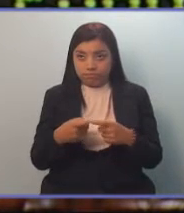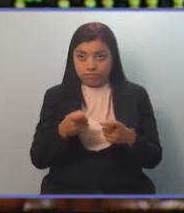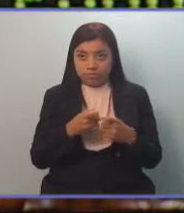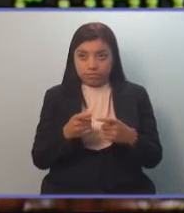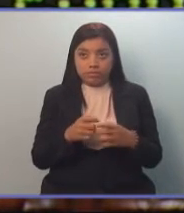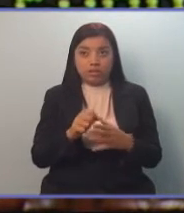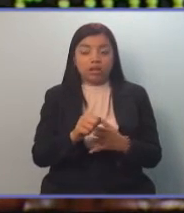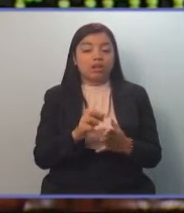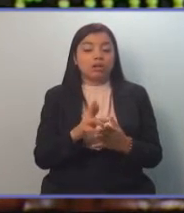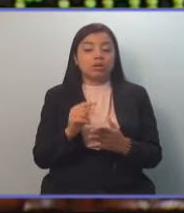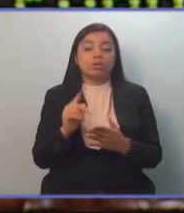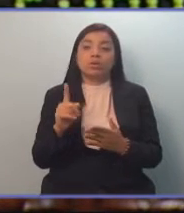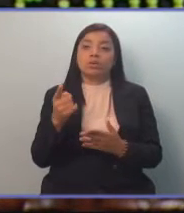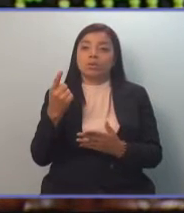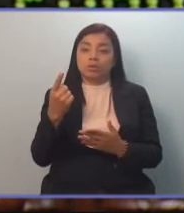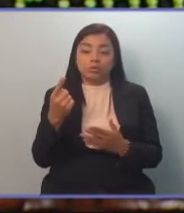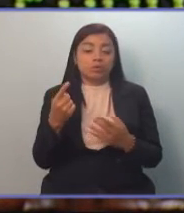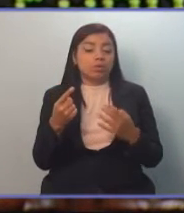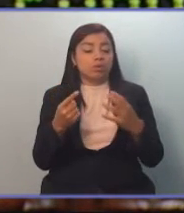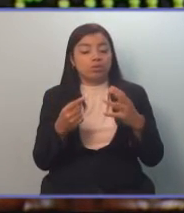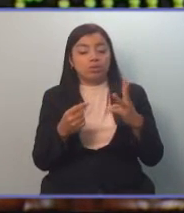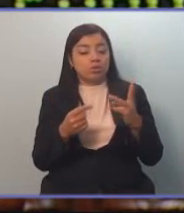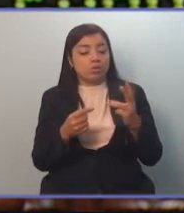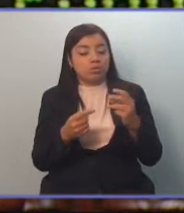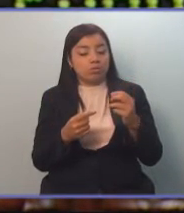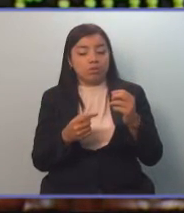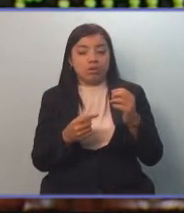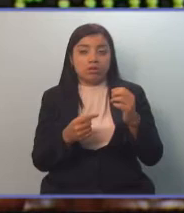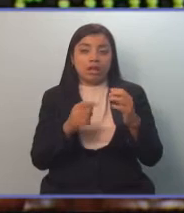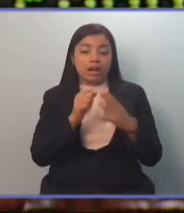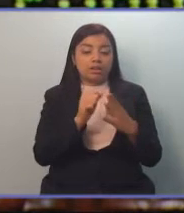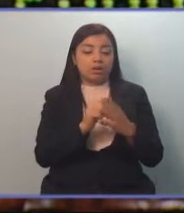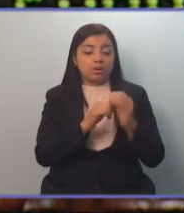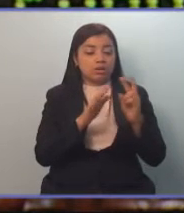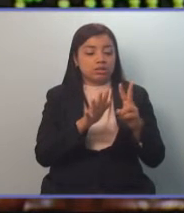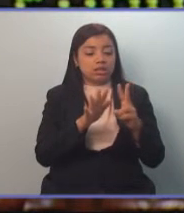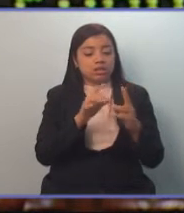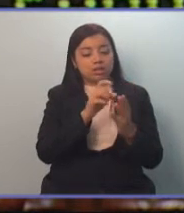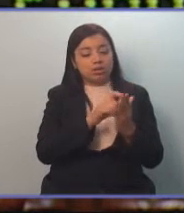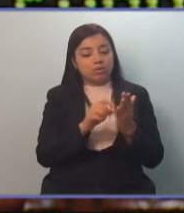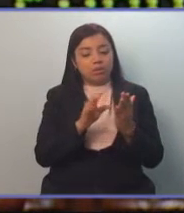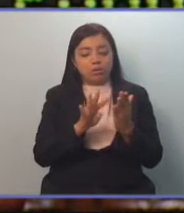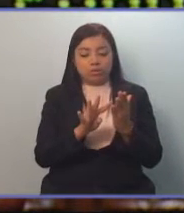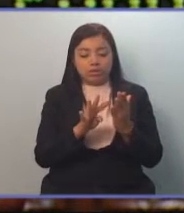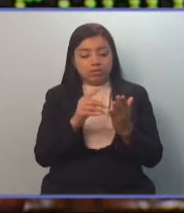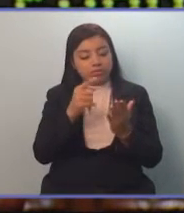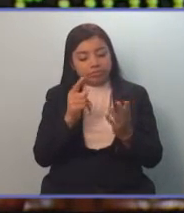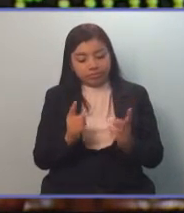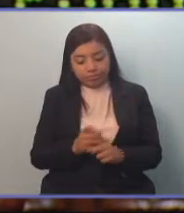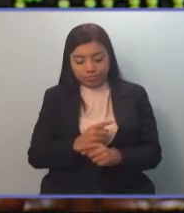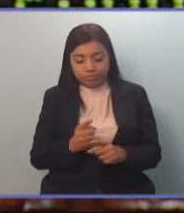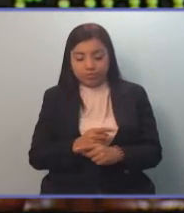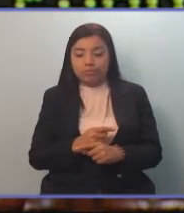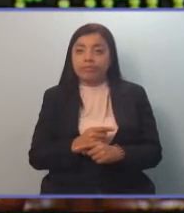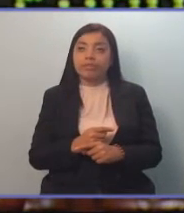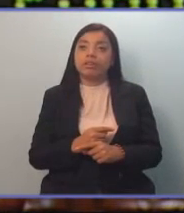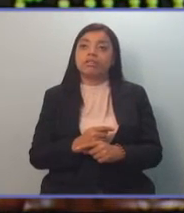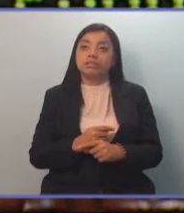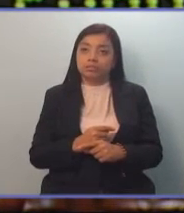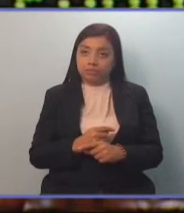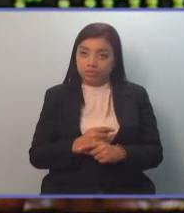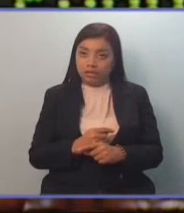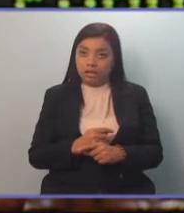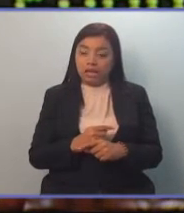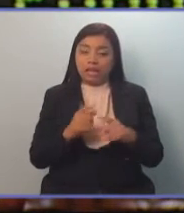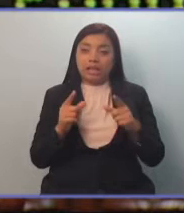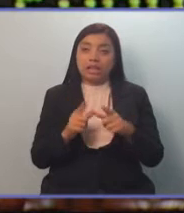1. Refórmese el numeral 4 del artículo 7 así. Artículo 7. Clasificación y definición de